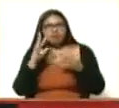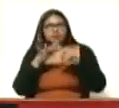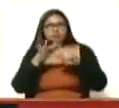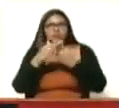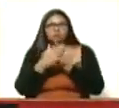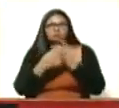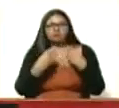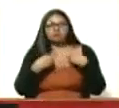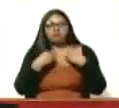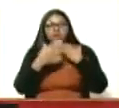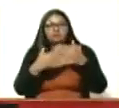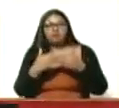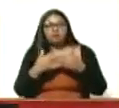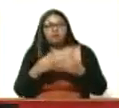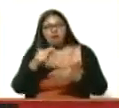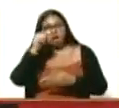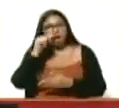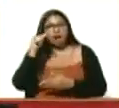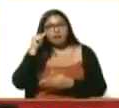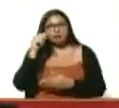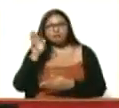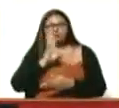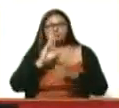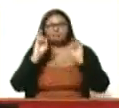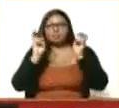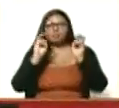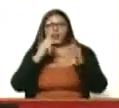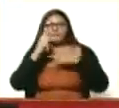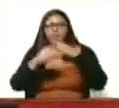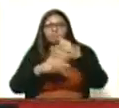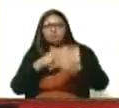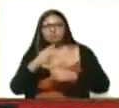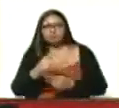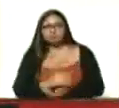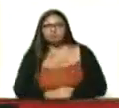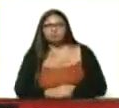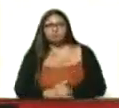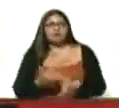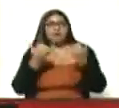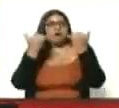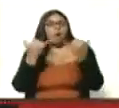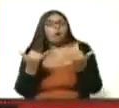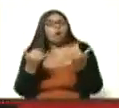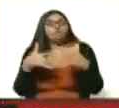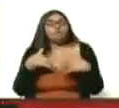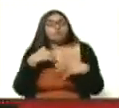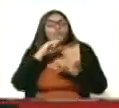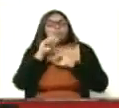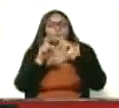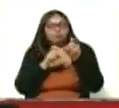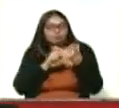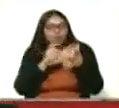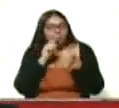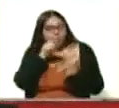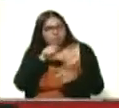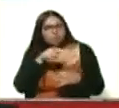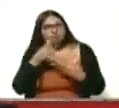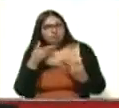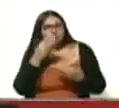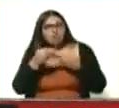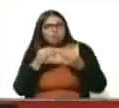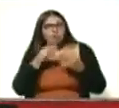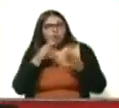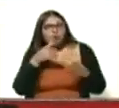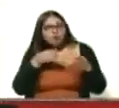ha ocurrido con Alex Saab es un tema político, más allá de otra cosa. Ahora bien, te pregunto, ¿cómo, acude o